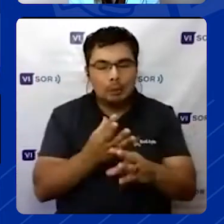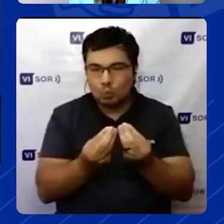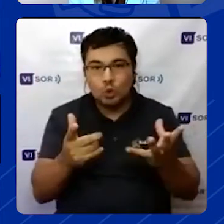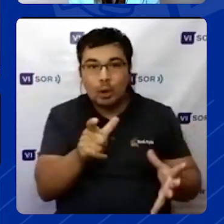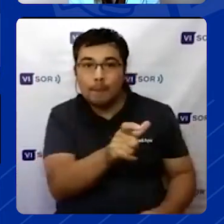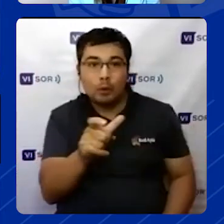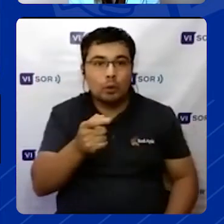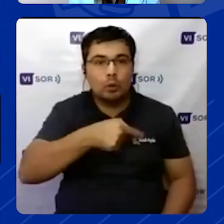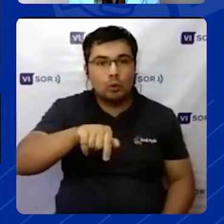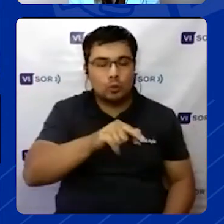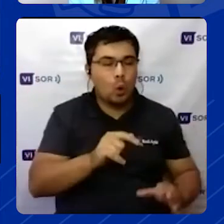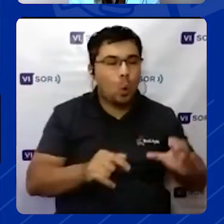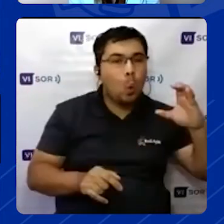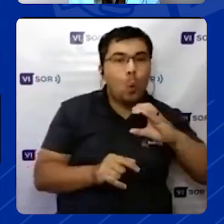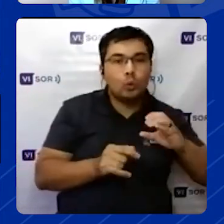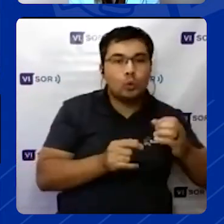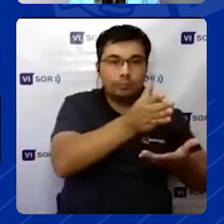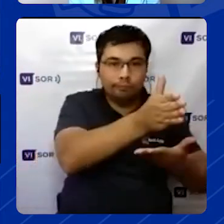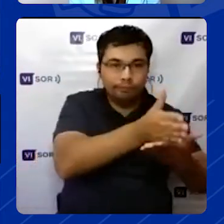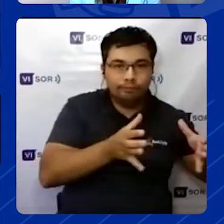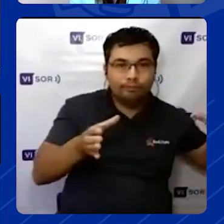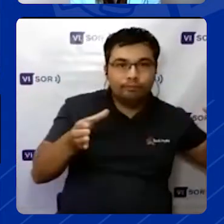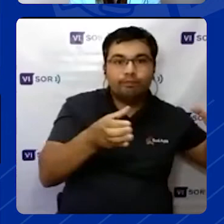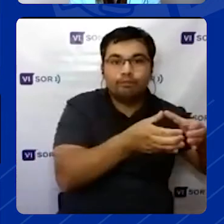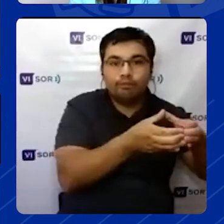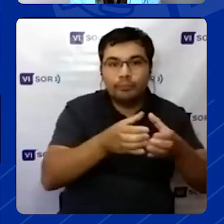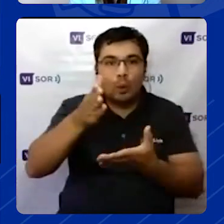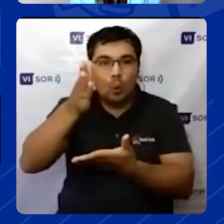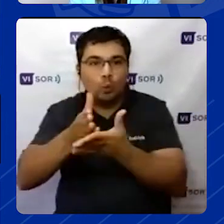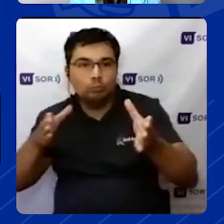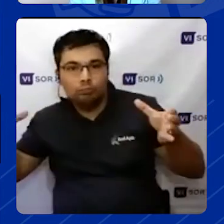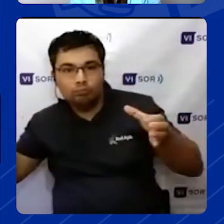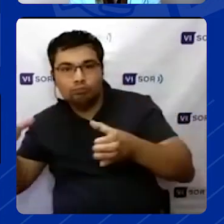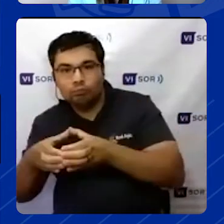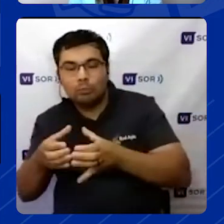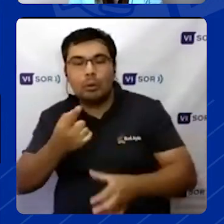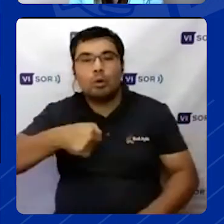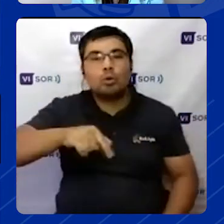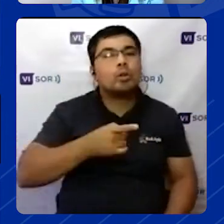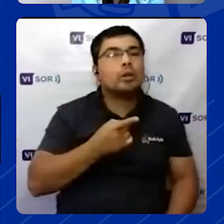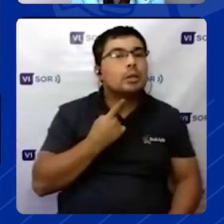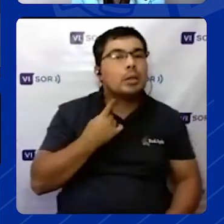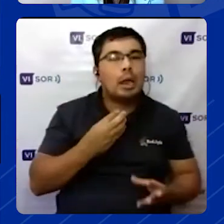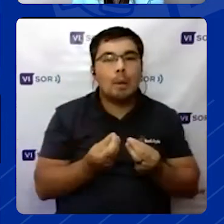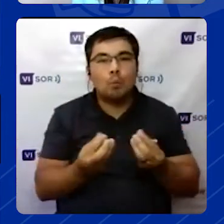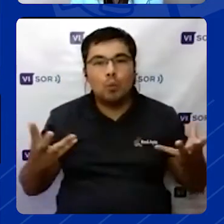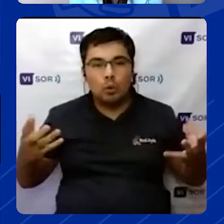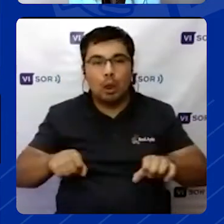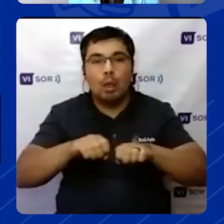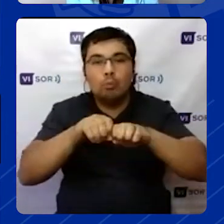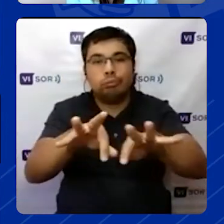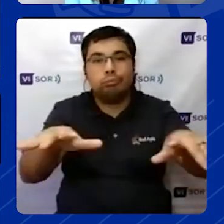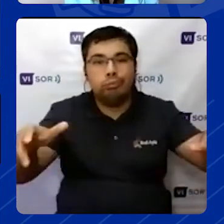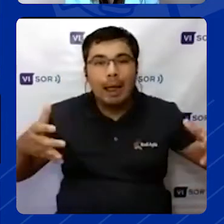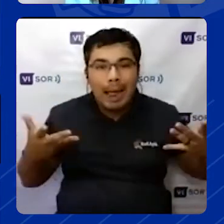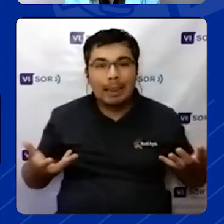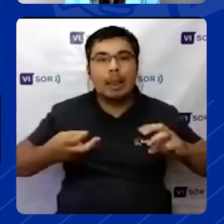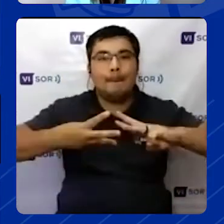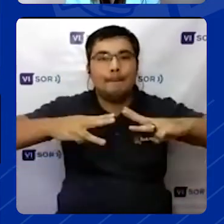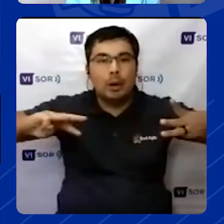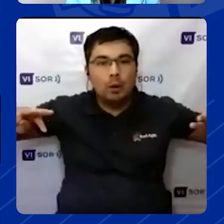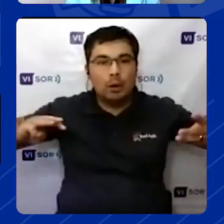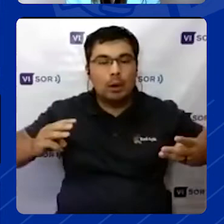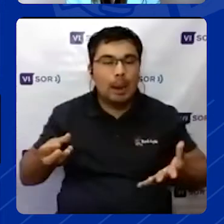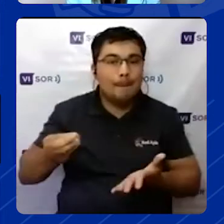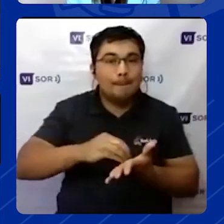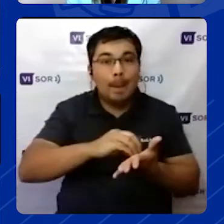daremos otra versión del curso, porque nos interesa mucho poder difundir esta metodología y que más personas puedan